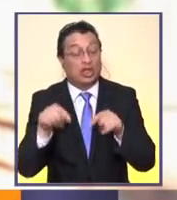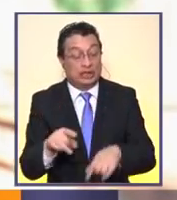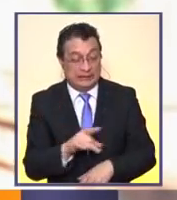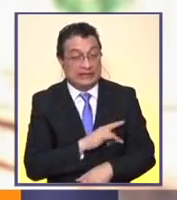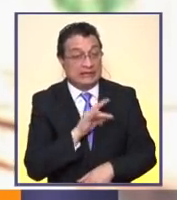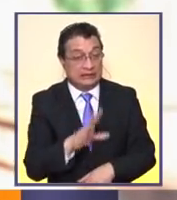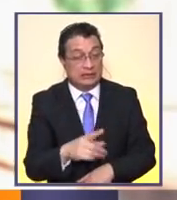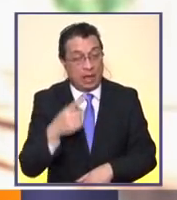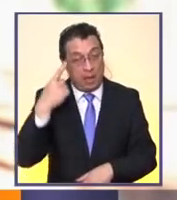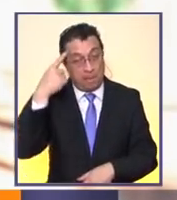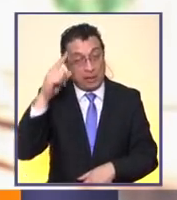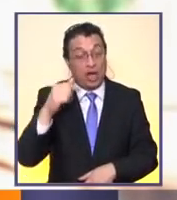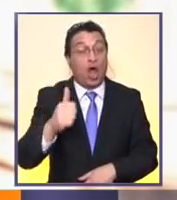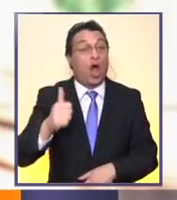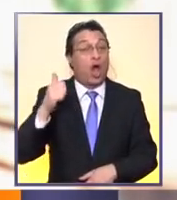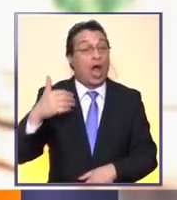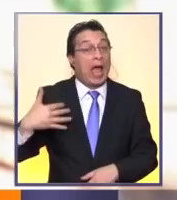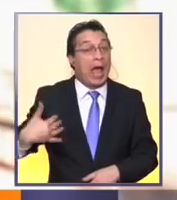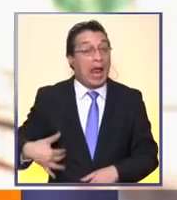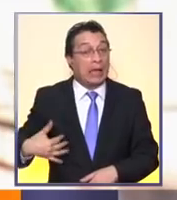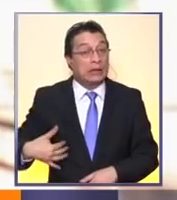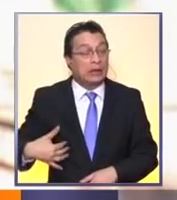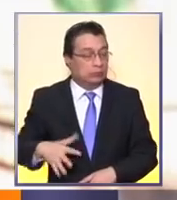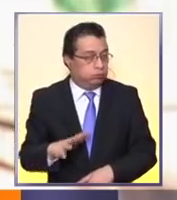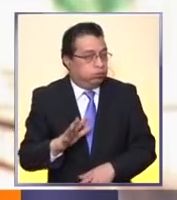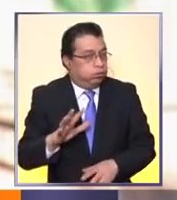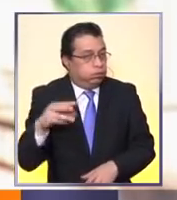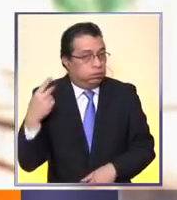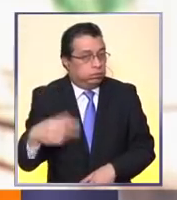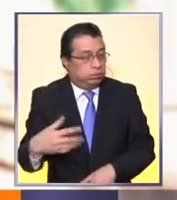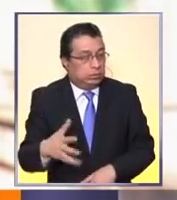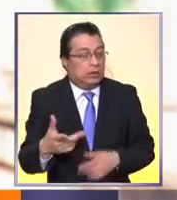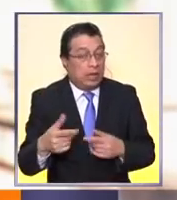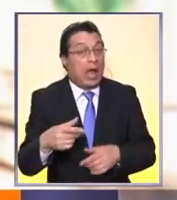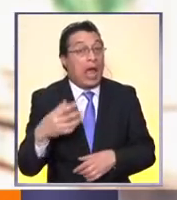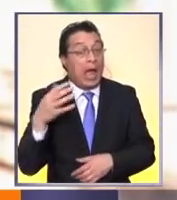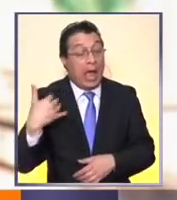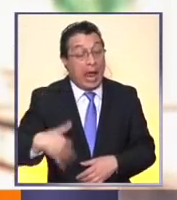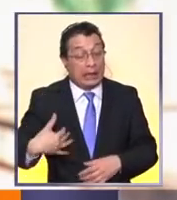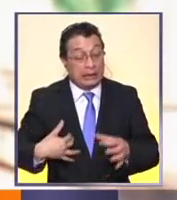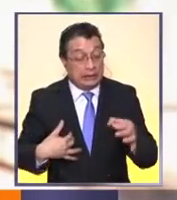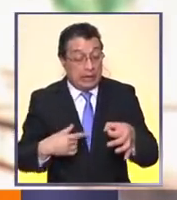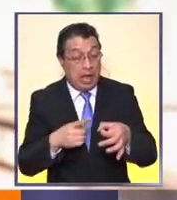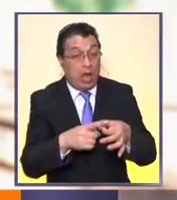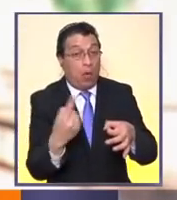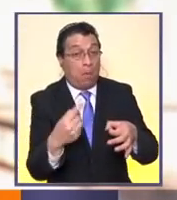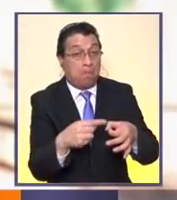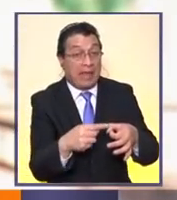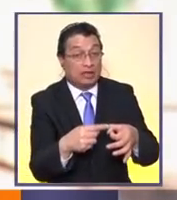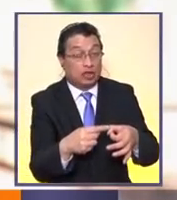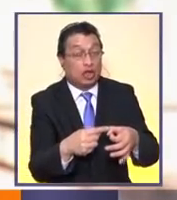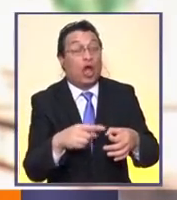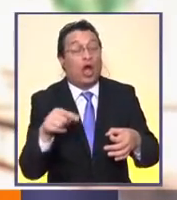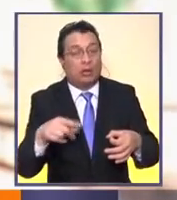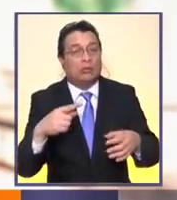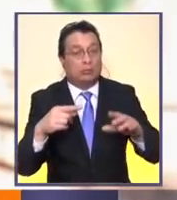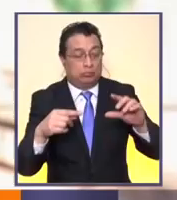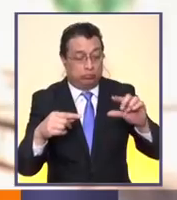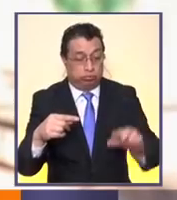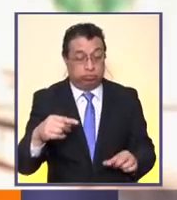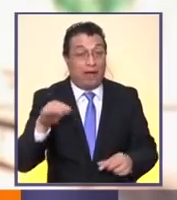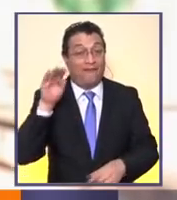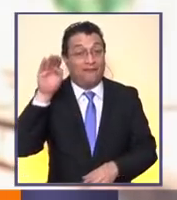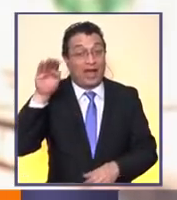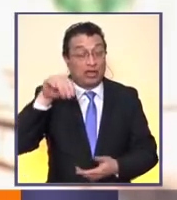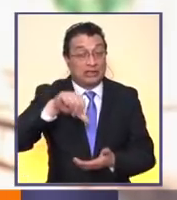pero al otro lado de la cordillera la situación es crítica el peso argentino se ha depreciado a tal punto que hoy el banco central de